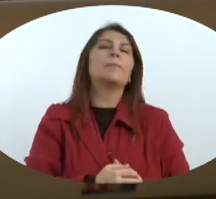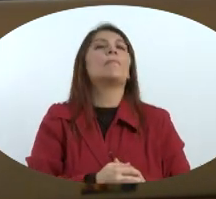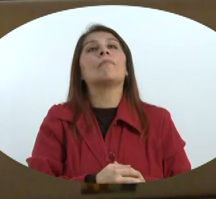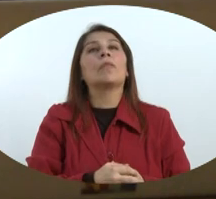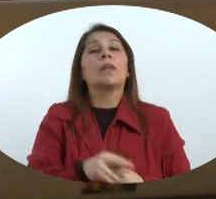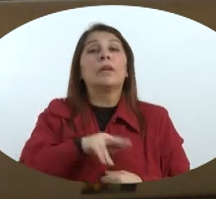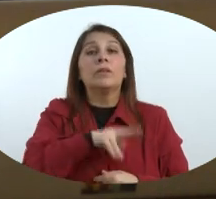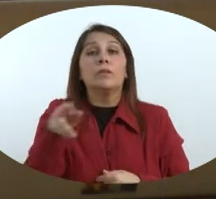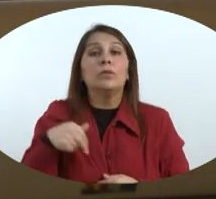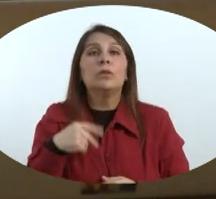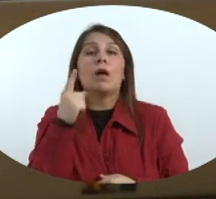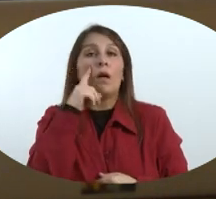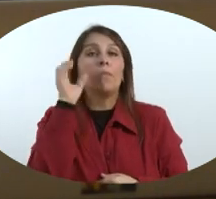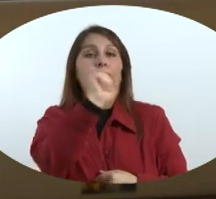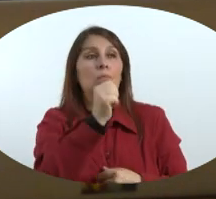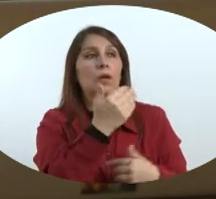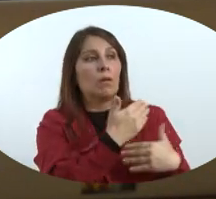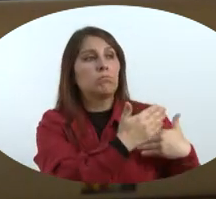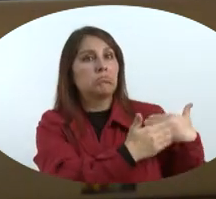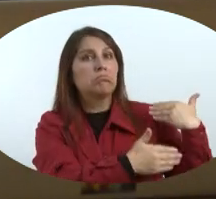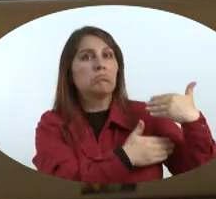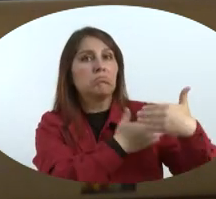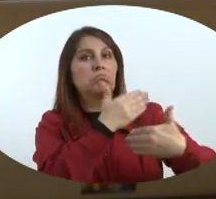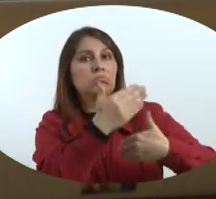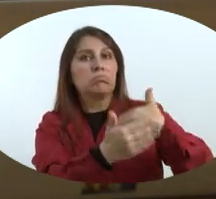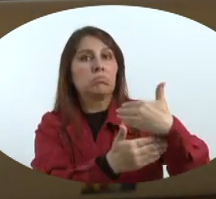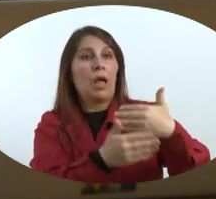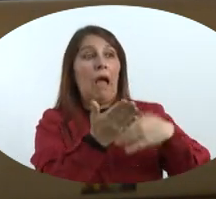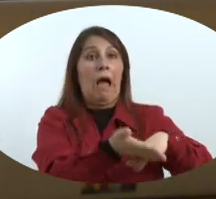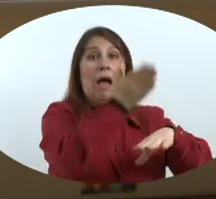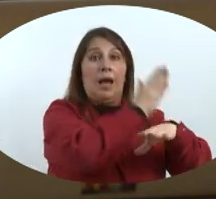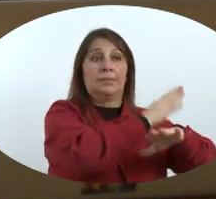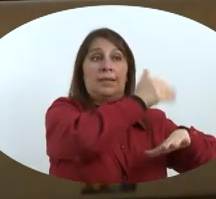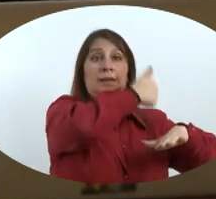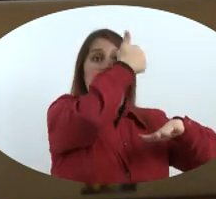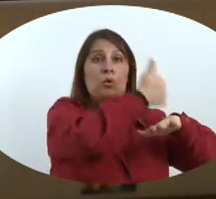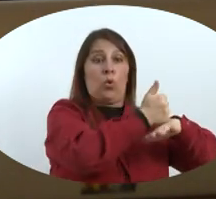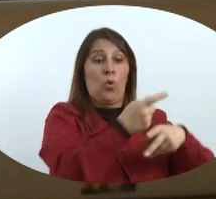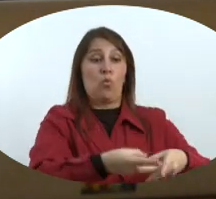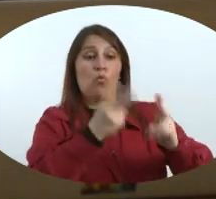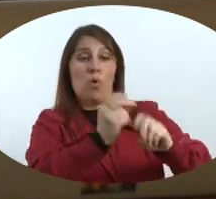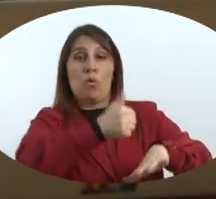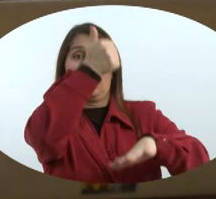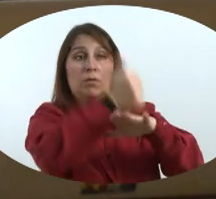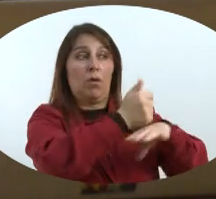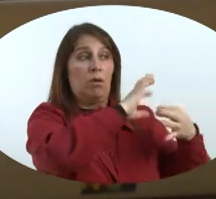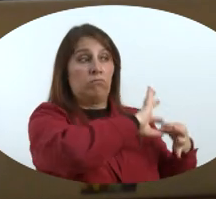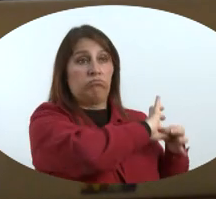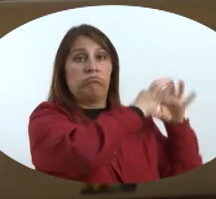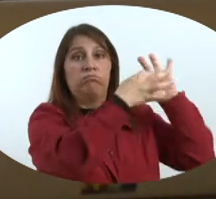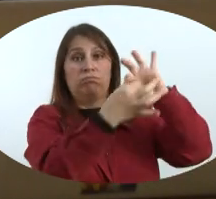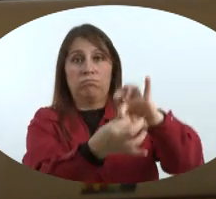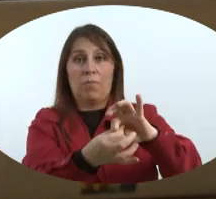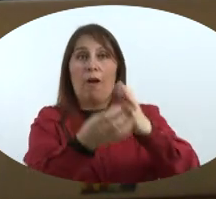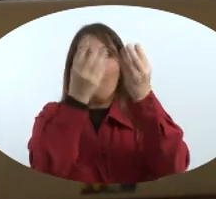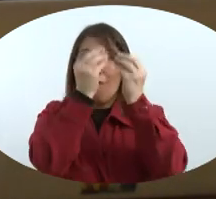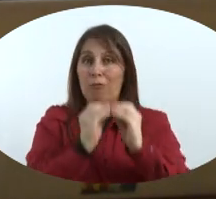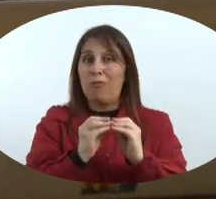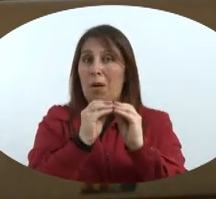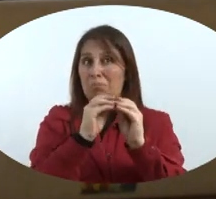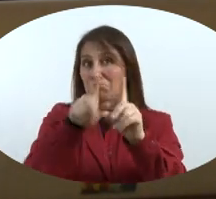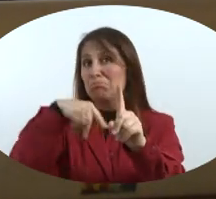venido llevando como una continuidad con la anterior administración en términos pues favorables